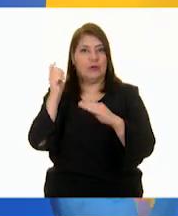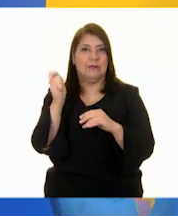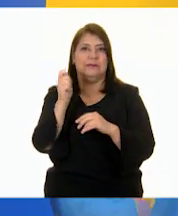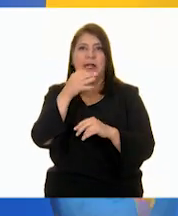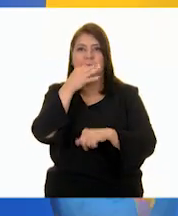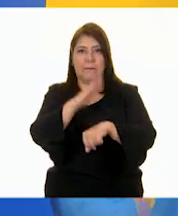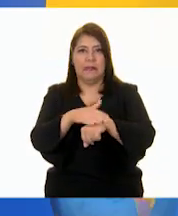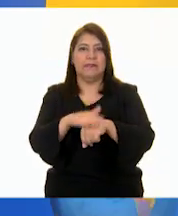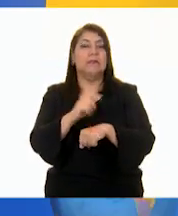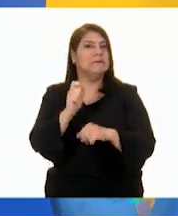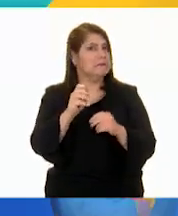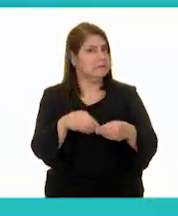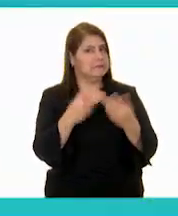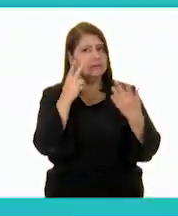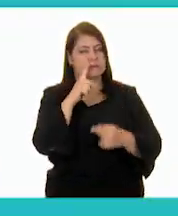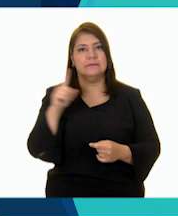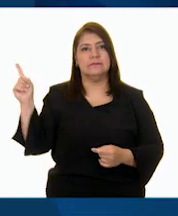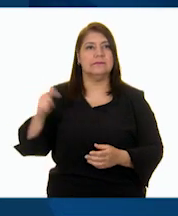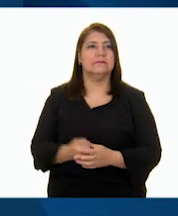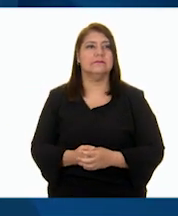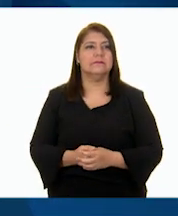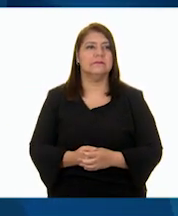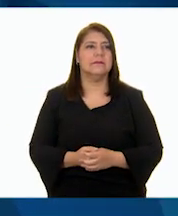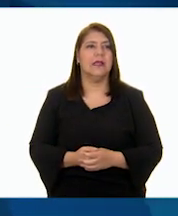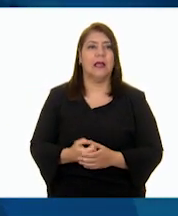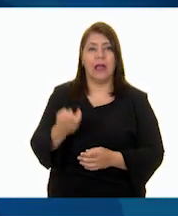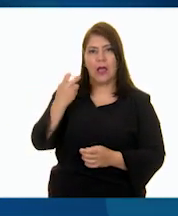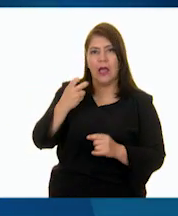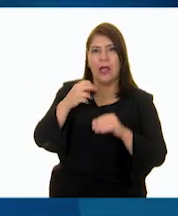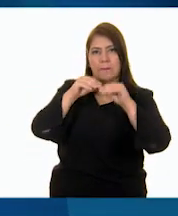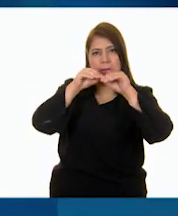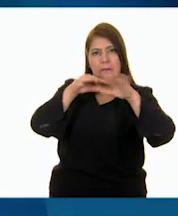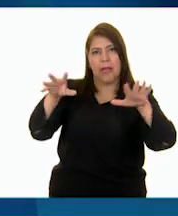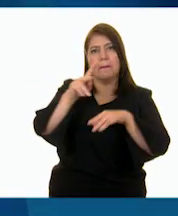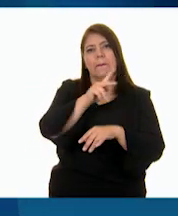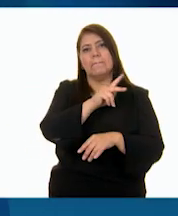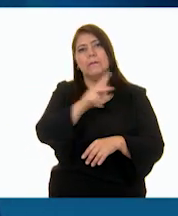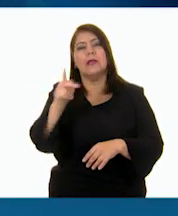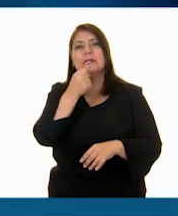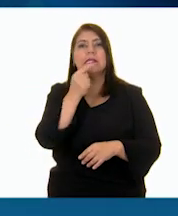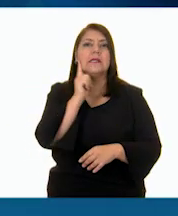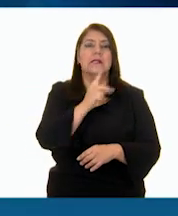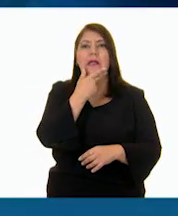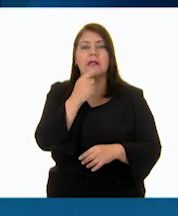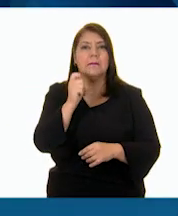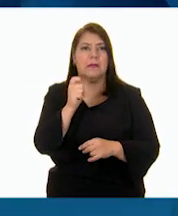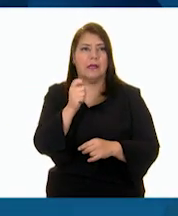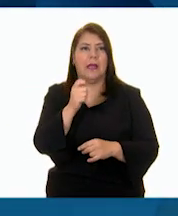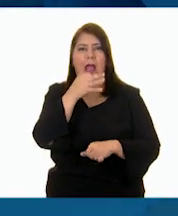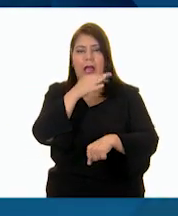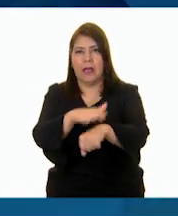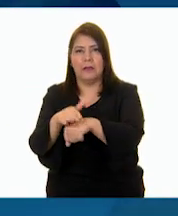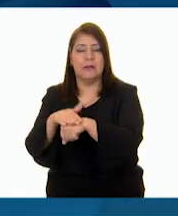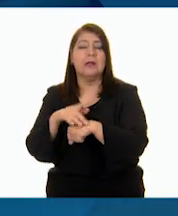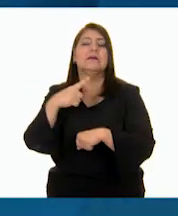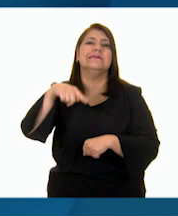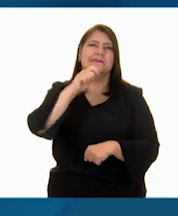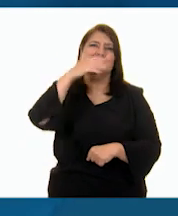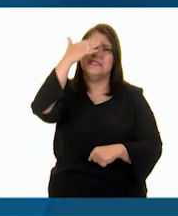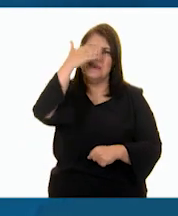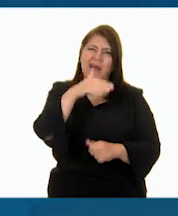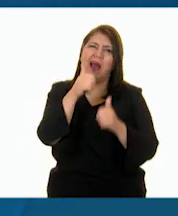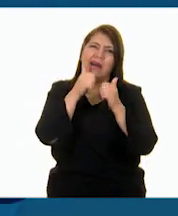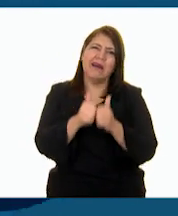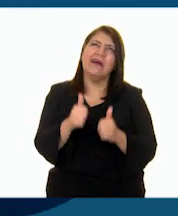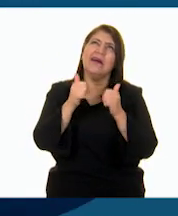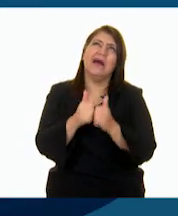supuesto, vamos a verlo. Este es un mensaje para las niñas y los niños. Sabemos que es un rollo